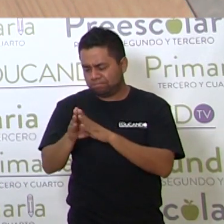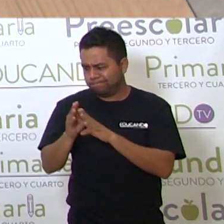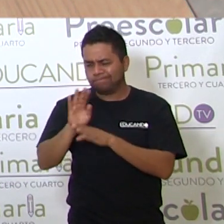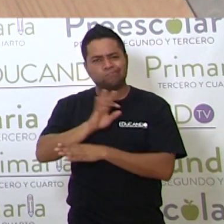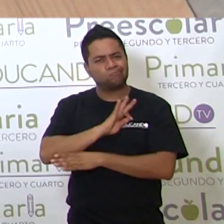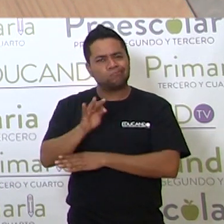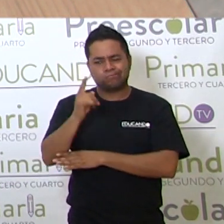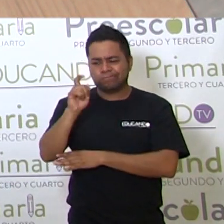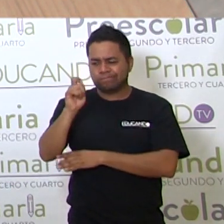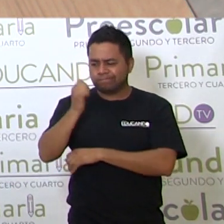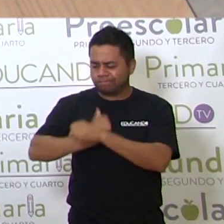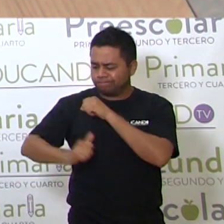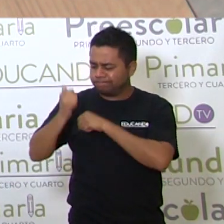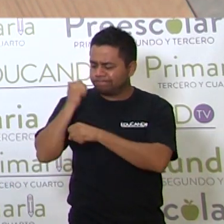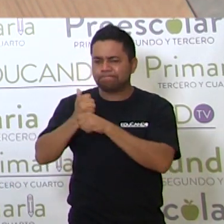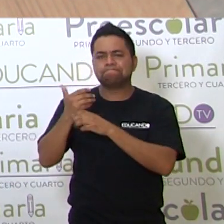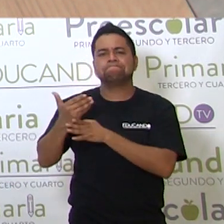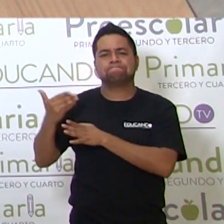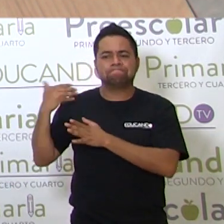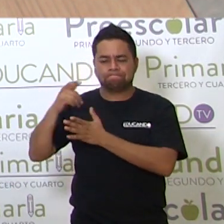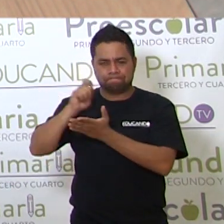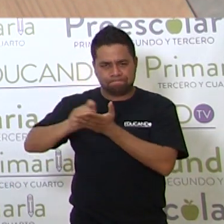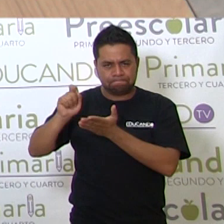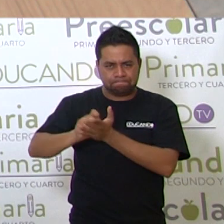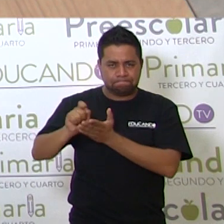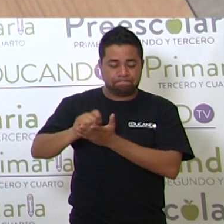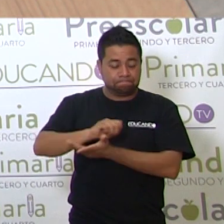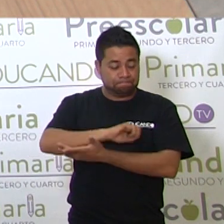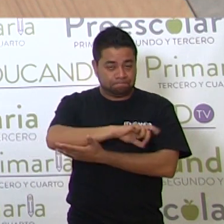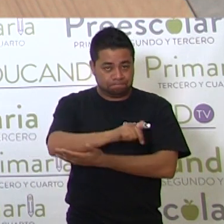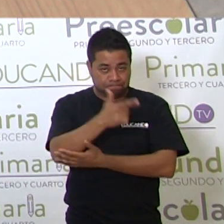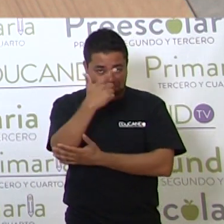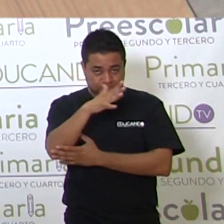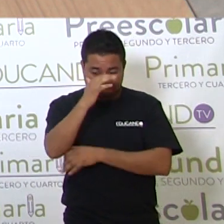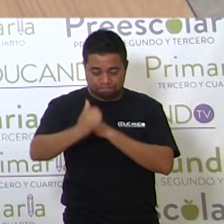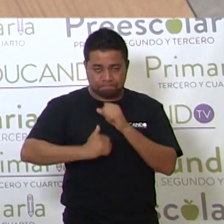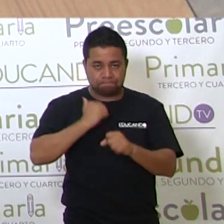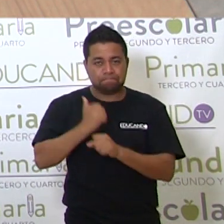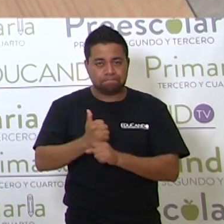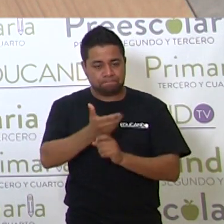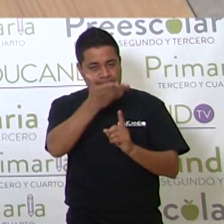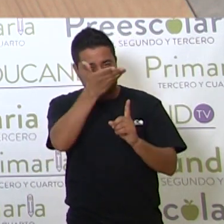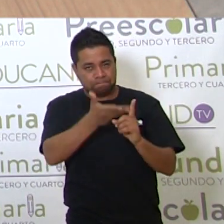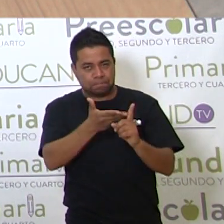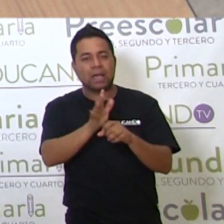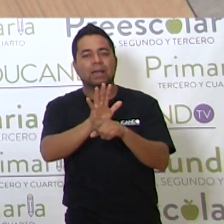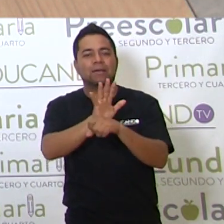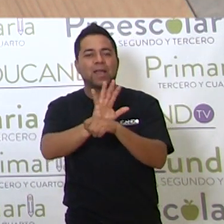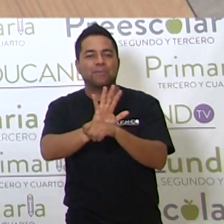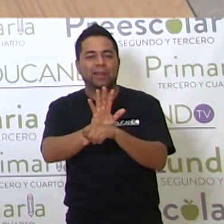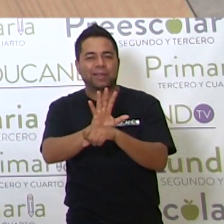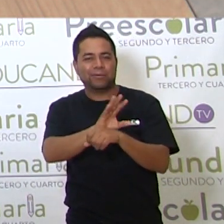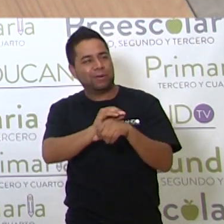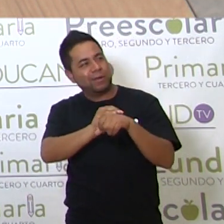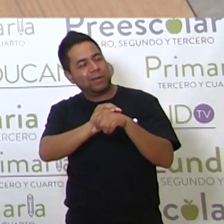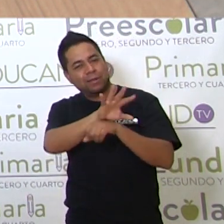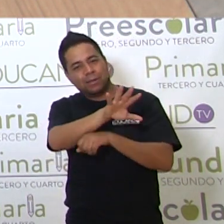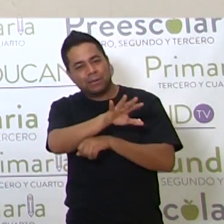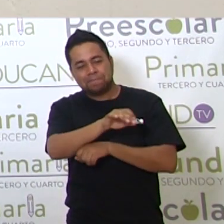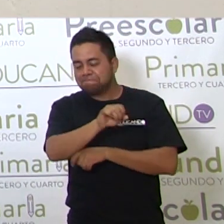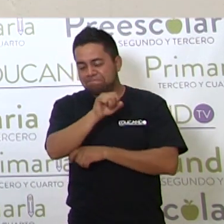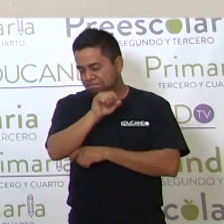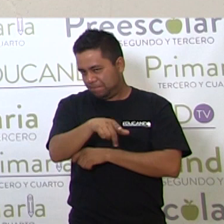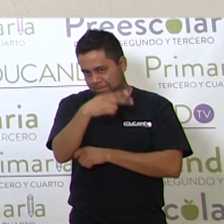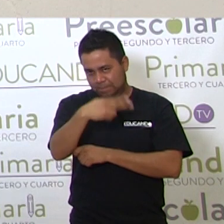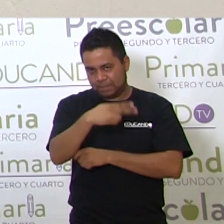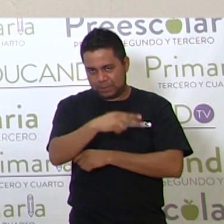años y 10 años después se convertiría en una película que también se llama Arráncame